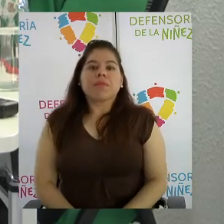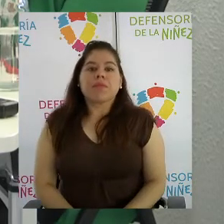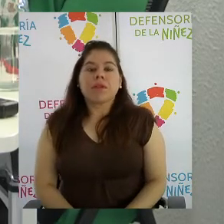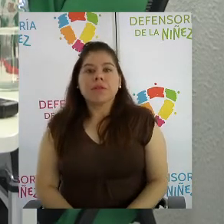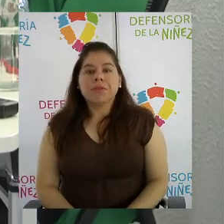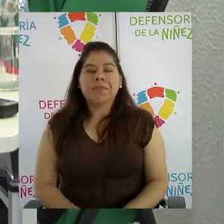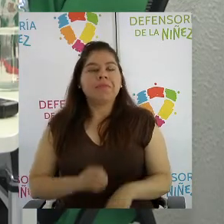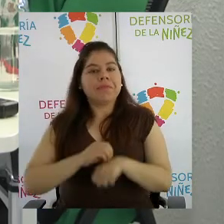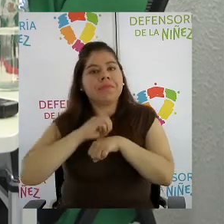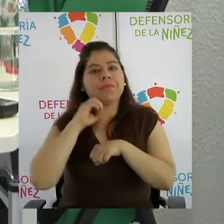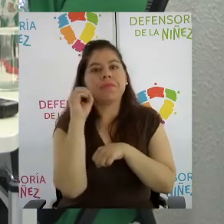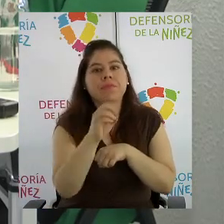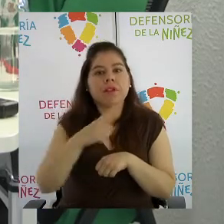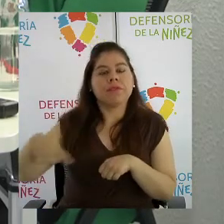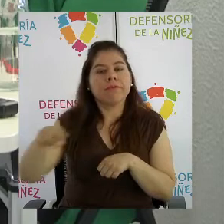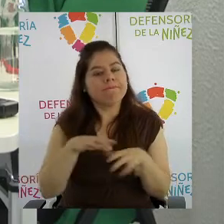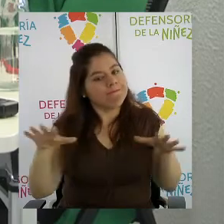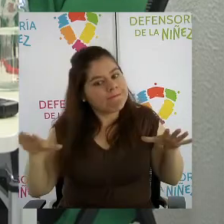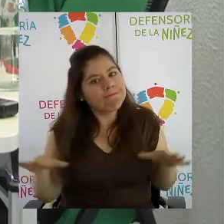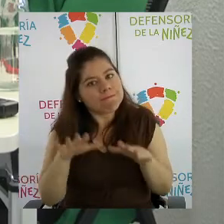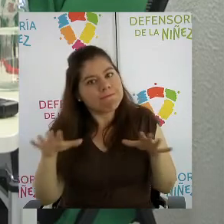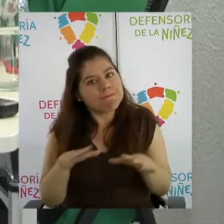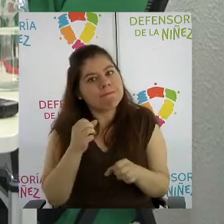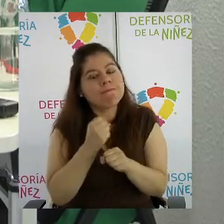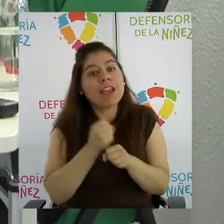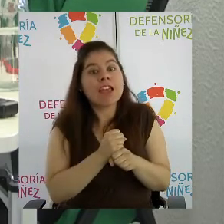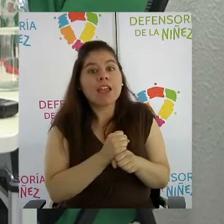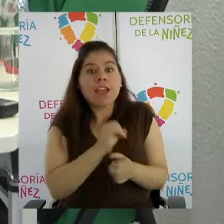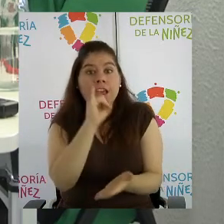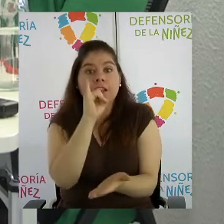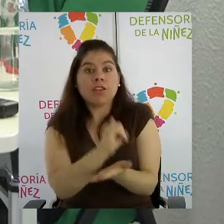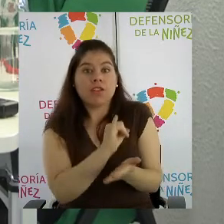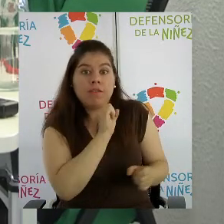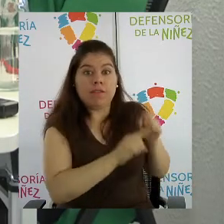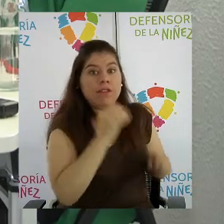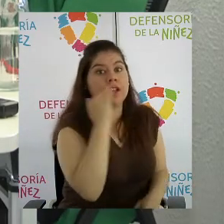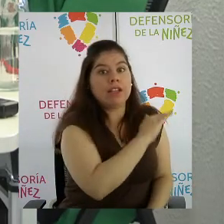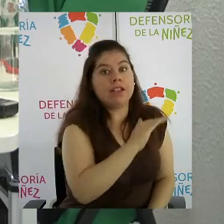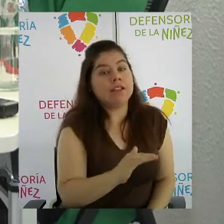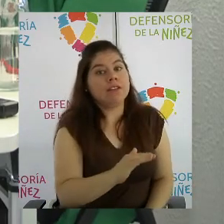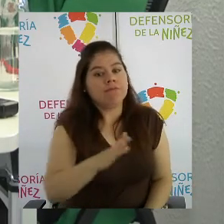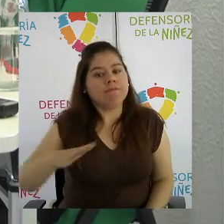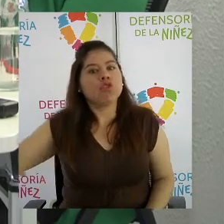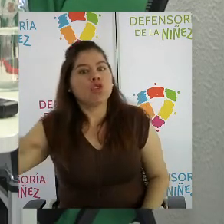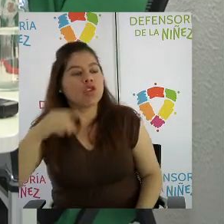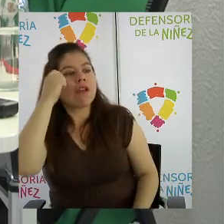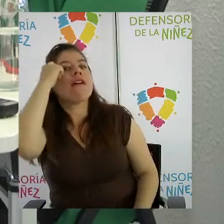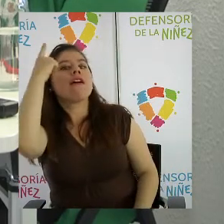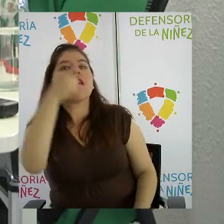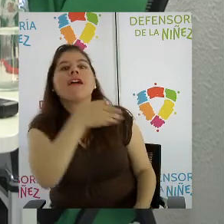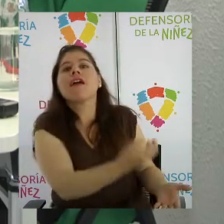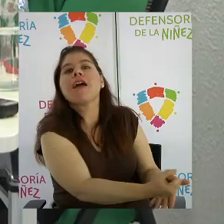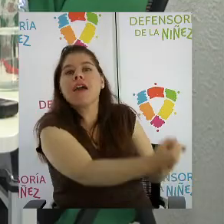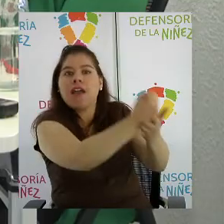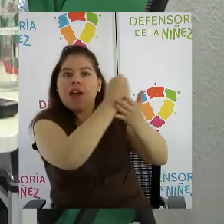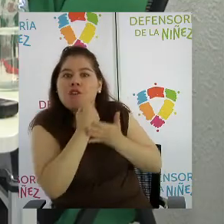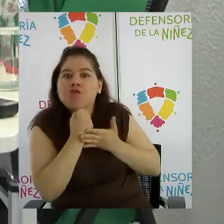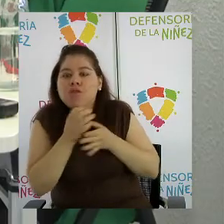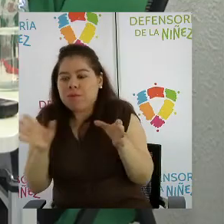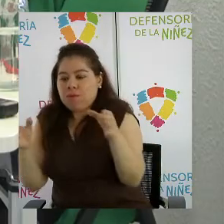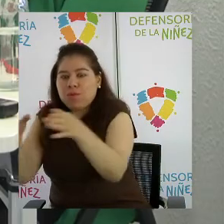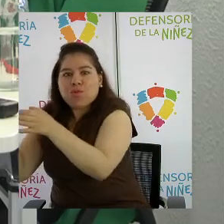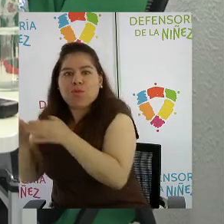que la Defensoría de la Niñez sea una institución que se entienda que viene a procurar colaborar con los órganos del Estado para que